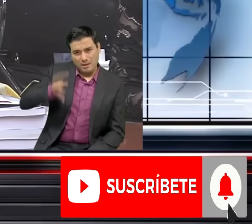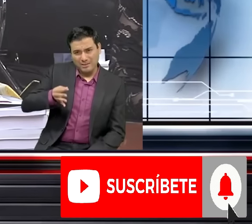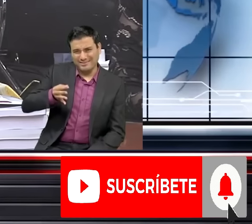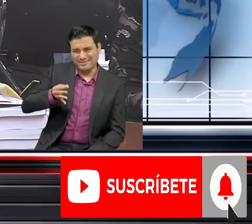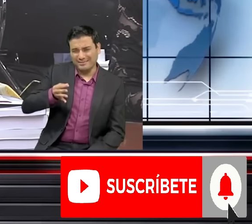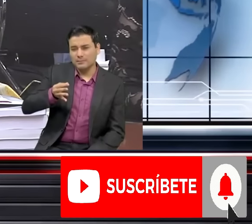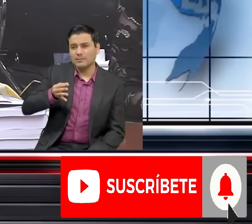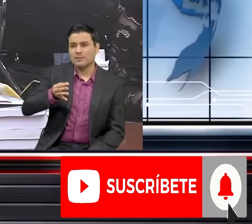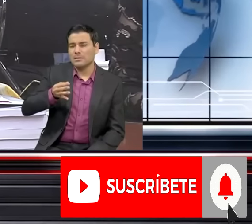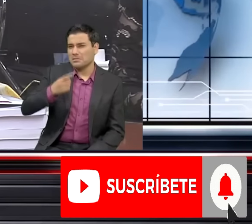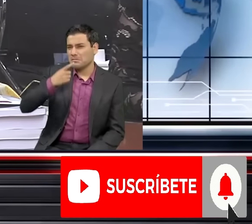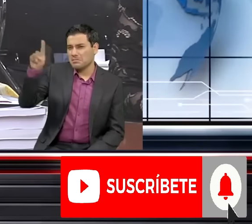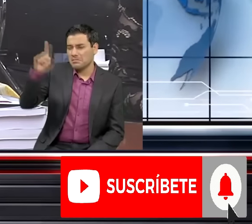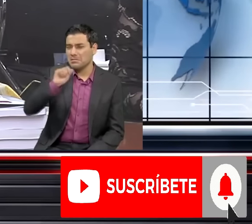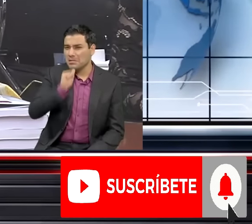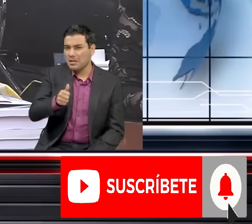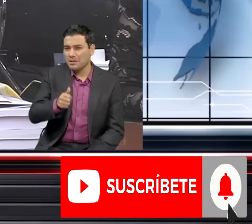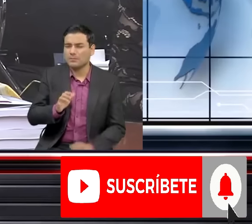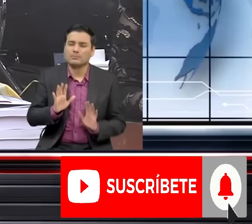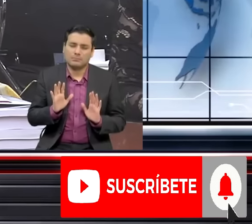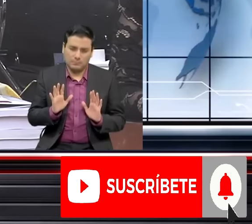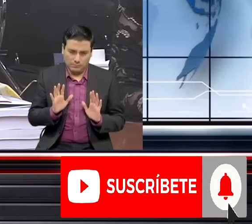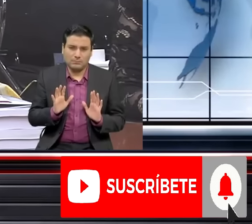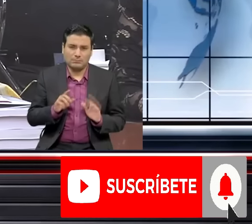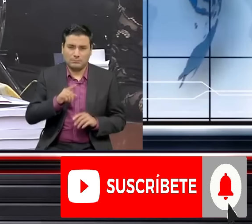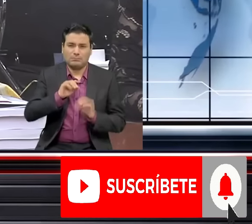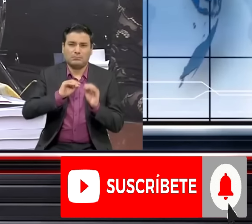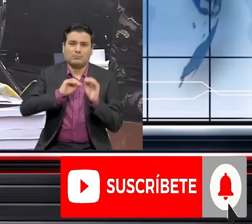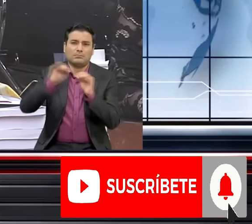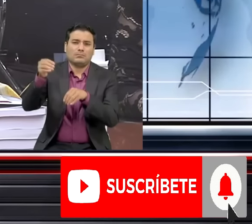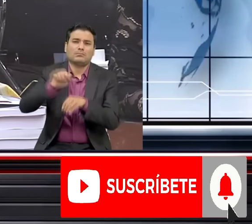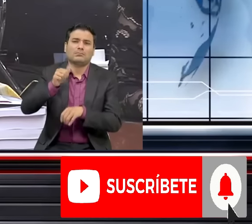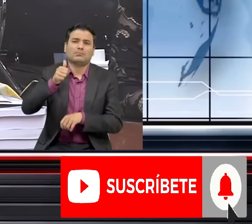que lleva todo el sexenio residiendo fuera del país y que no es elegible.